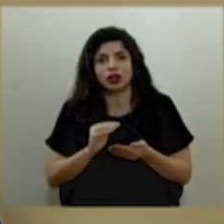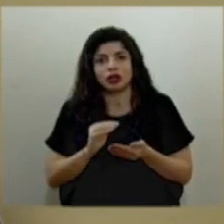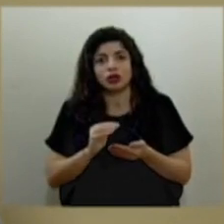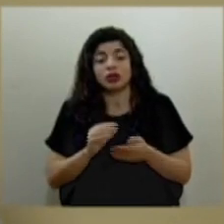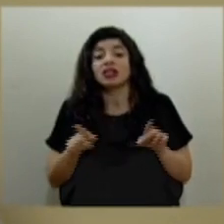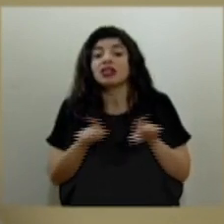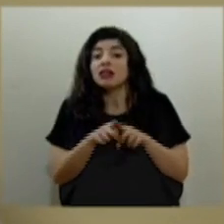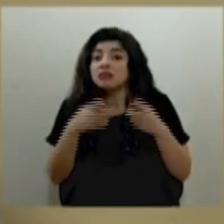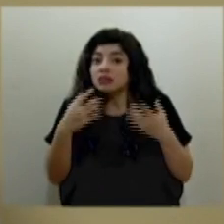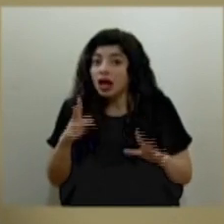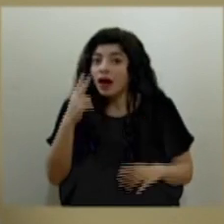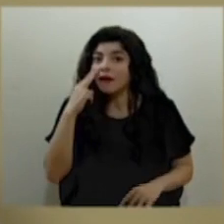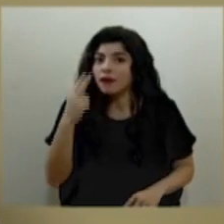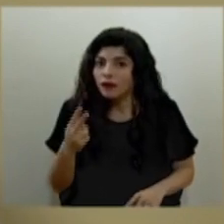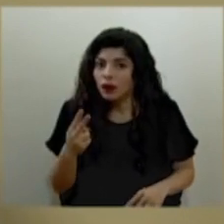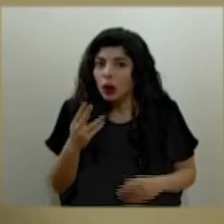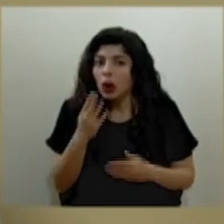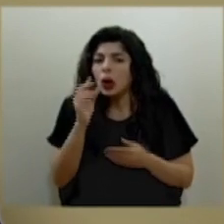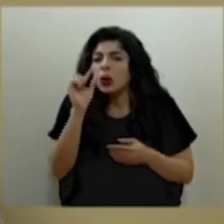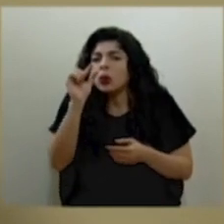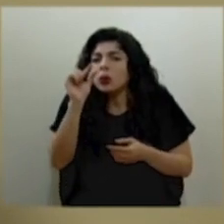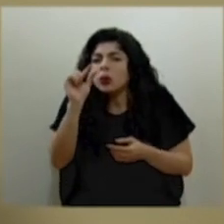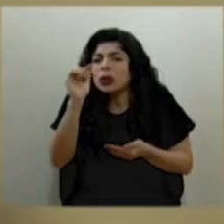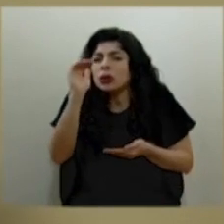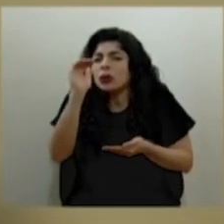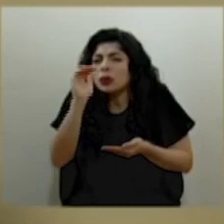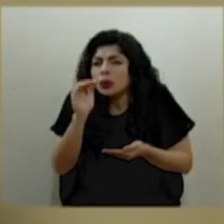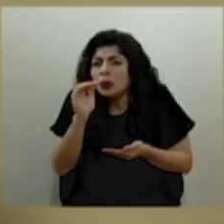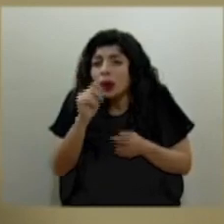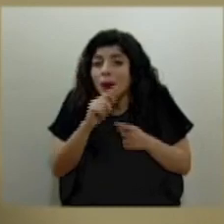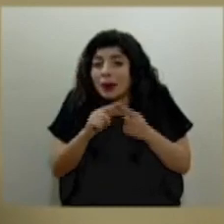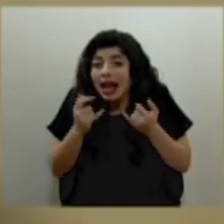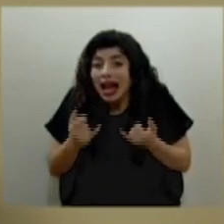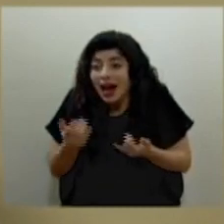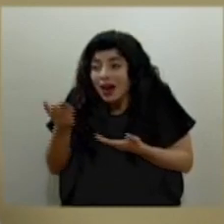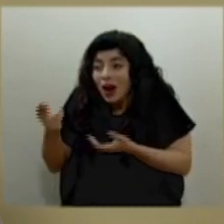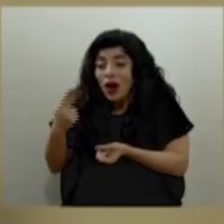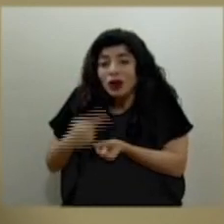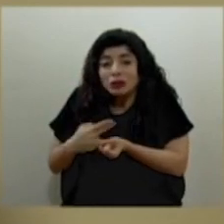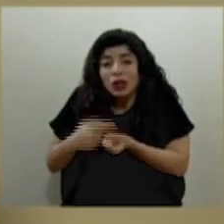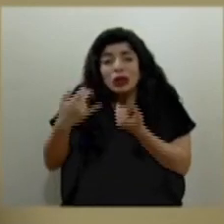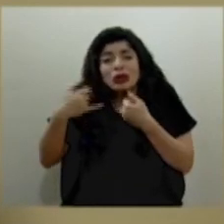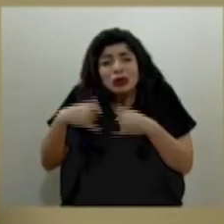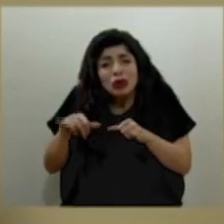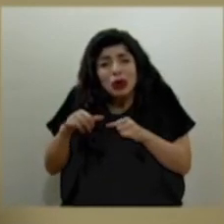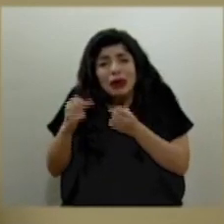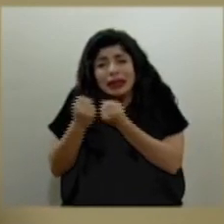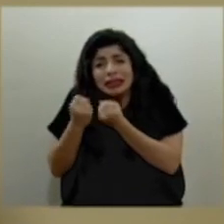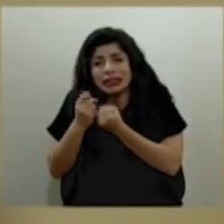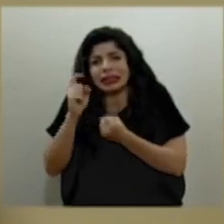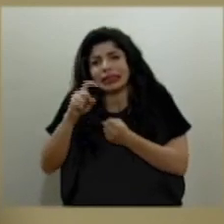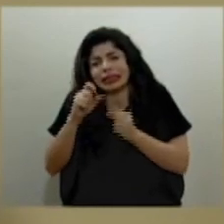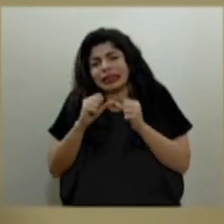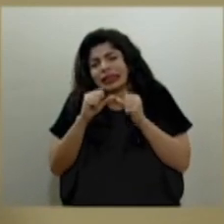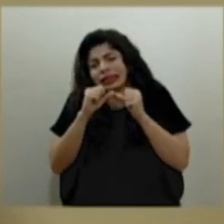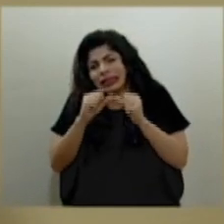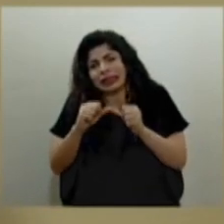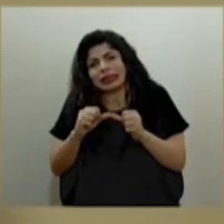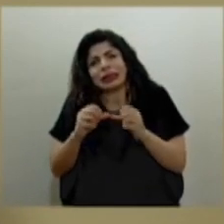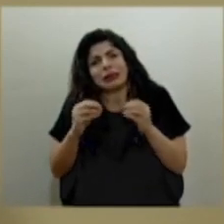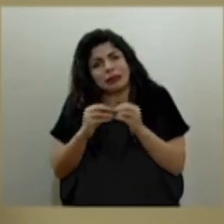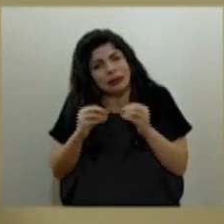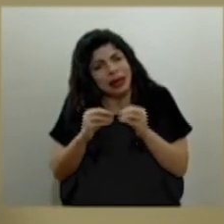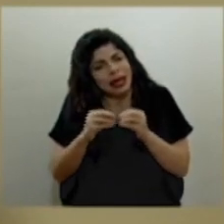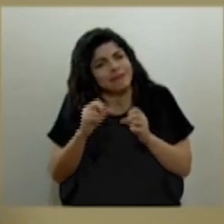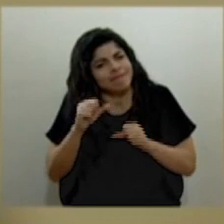Ya incluso hemos visto cierta disminución, pero en vista de lo que estamos viviendo todavía en los hospitales, tenemos que ser fuertes y mantenernos un poco